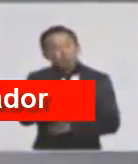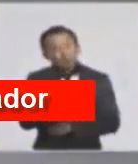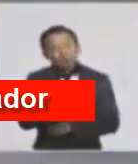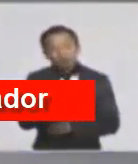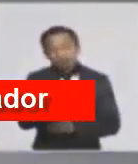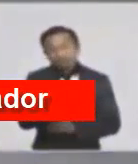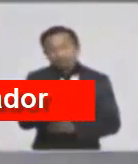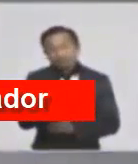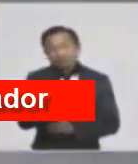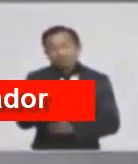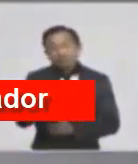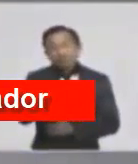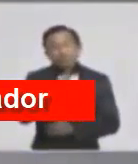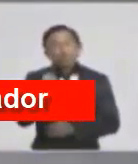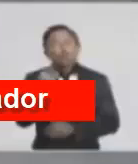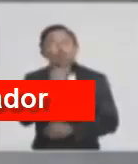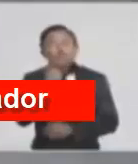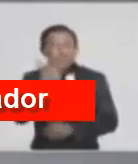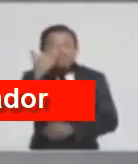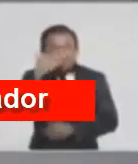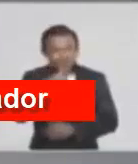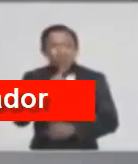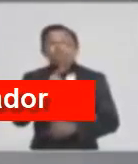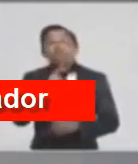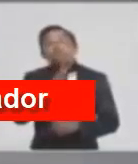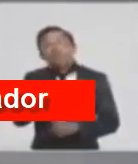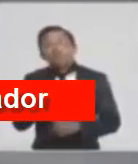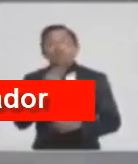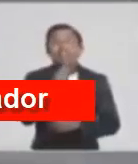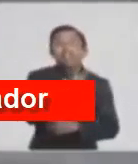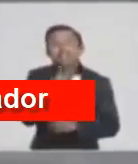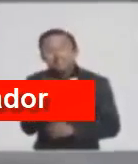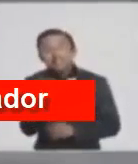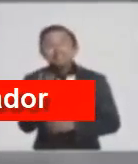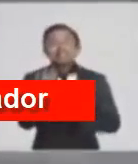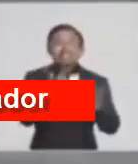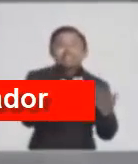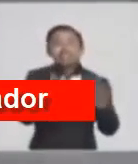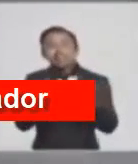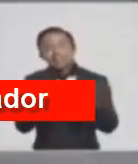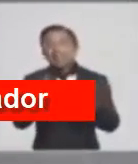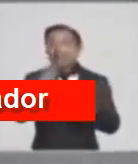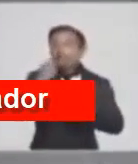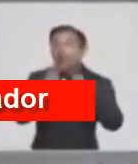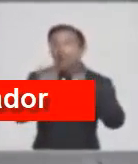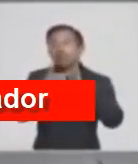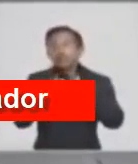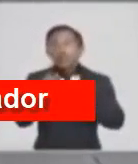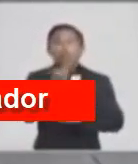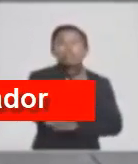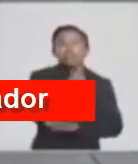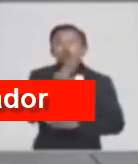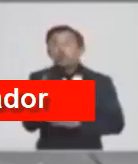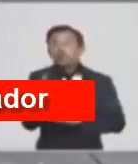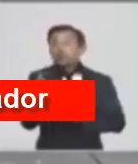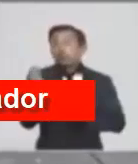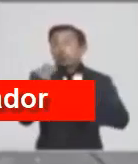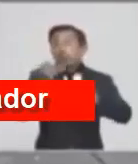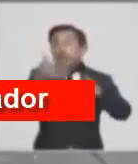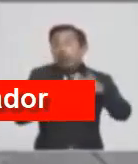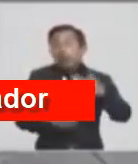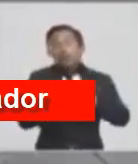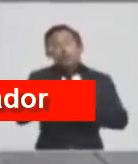y buscan mentir y buscan utilizar la información de manera no correcta. ¿Qué piso